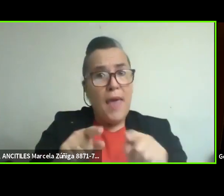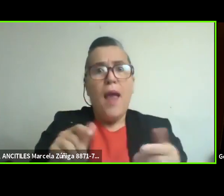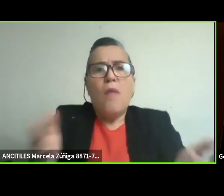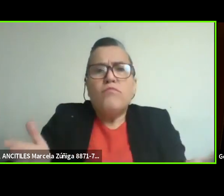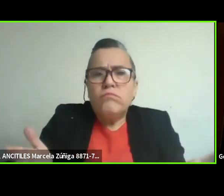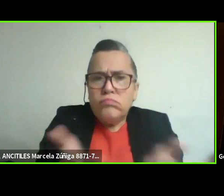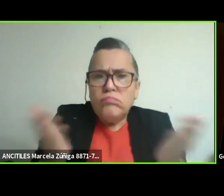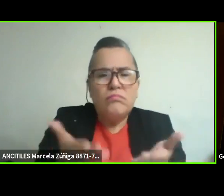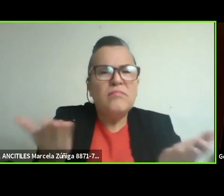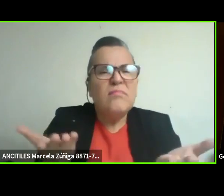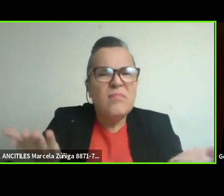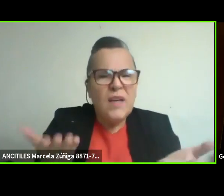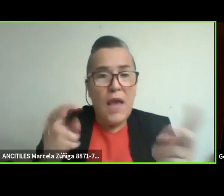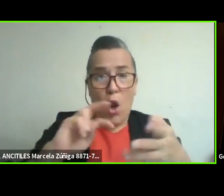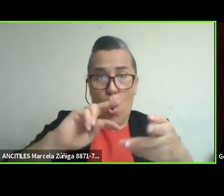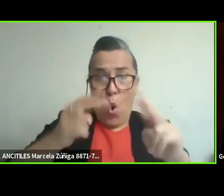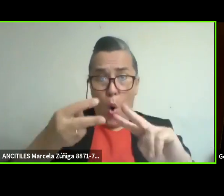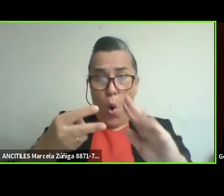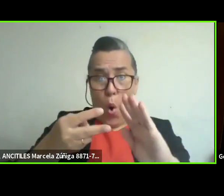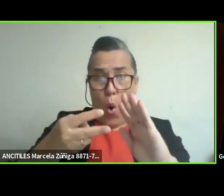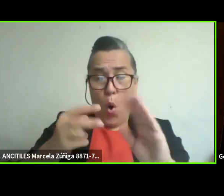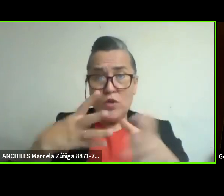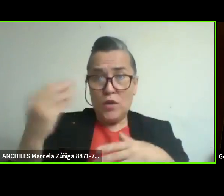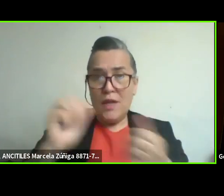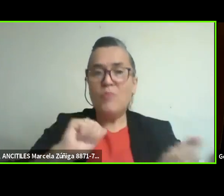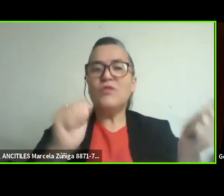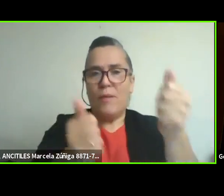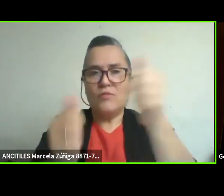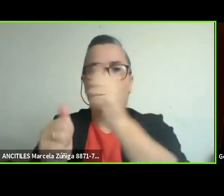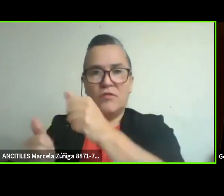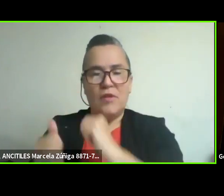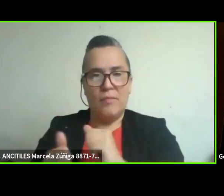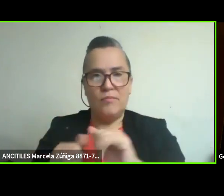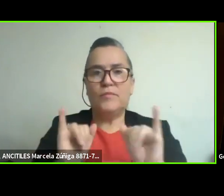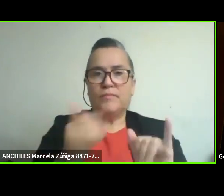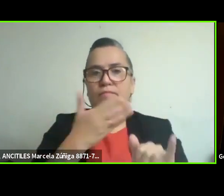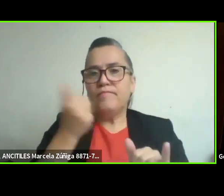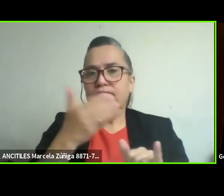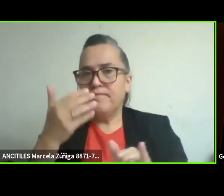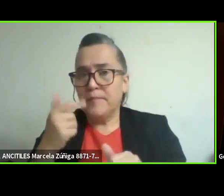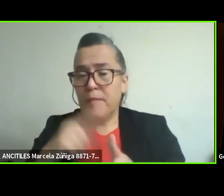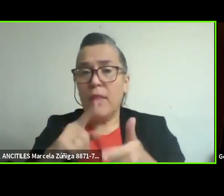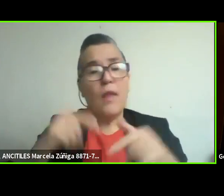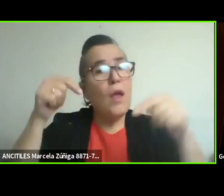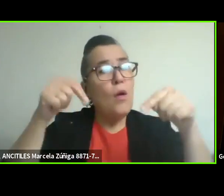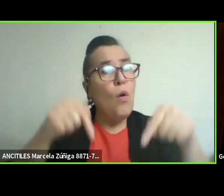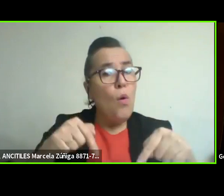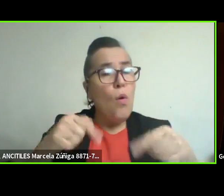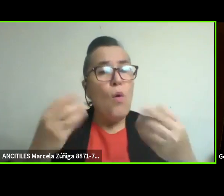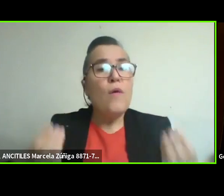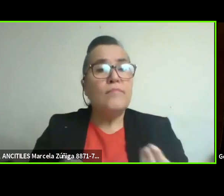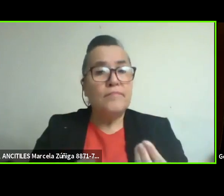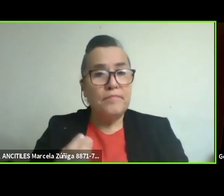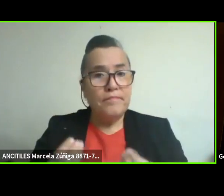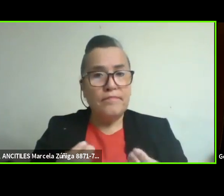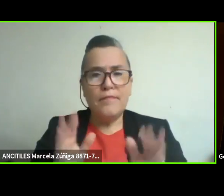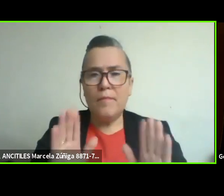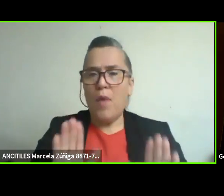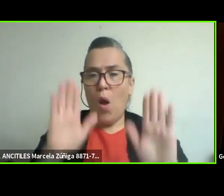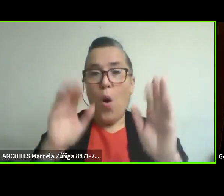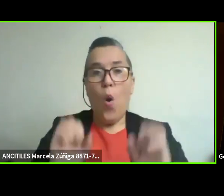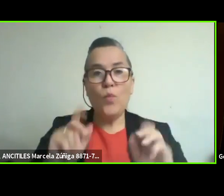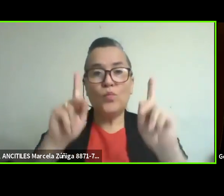contextos externos a través de la extensión universitaria el día de hoy tendremos tenemos la magnífica oportunidad